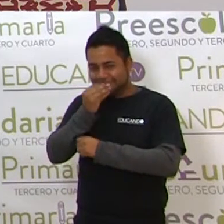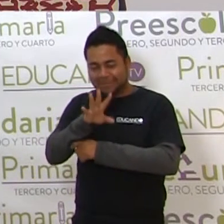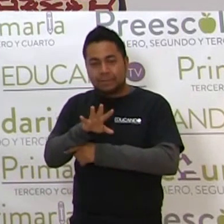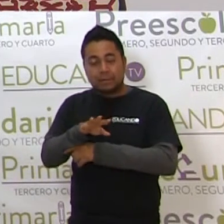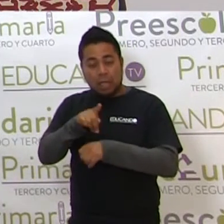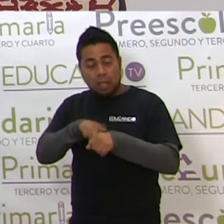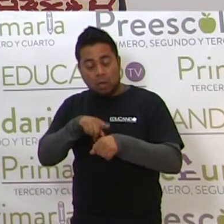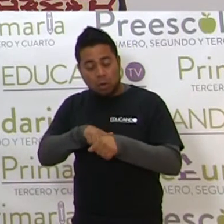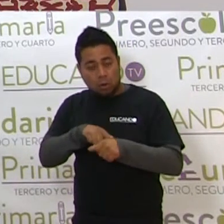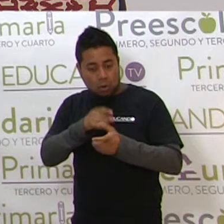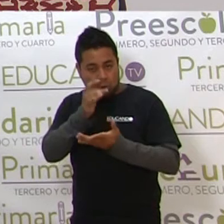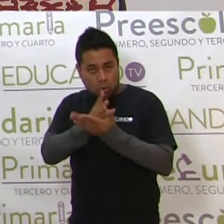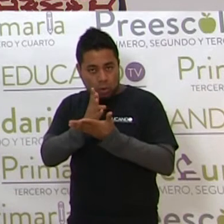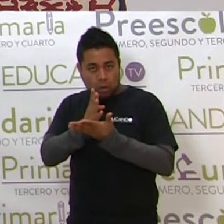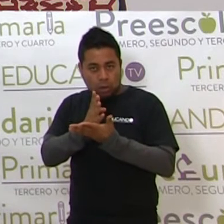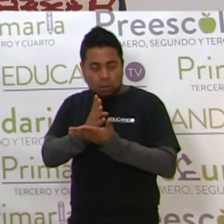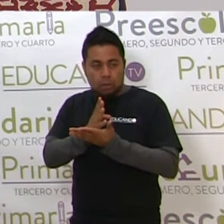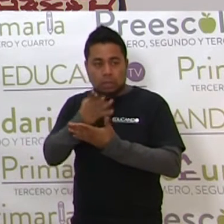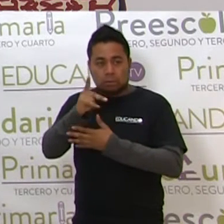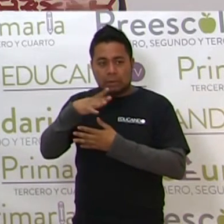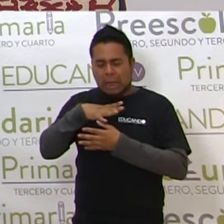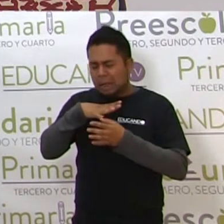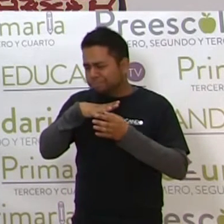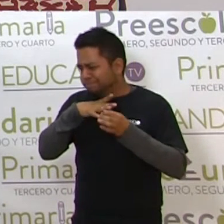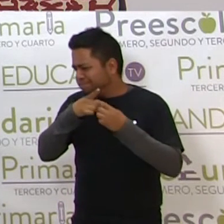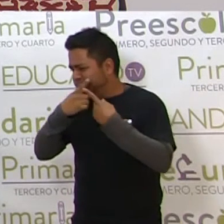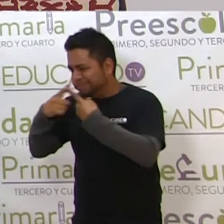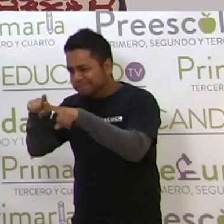pero lo son trajes de muchos